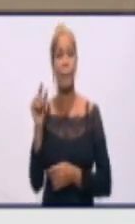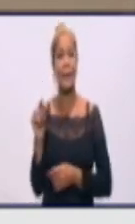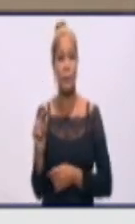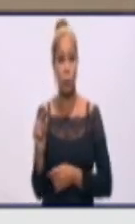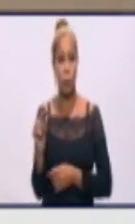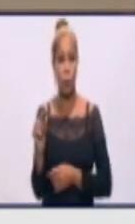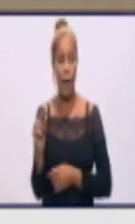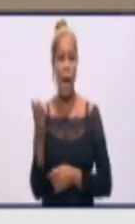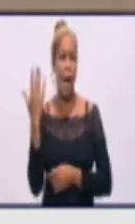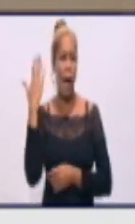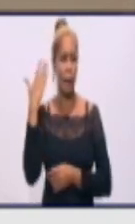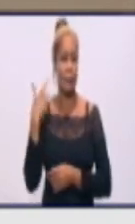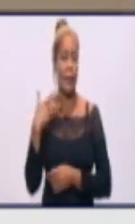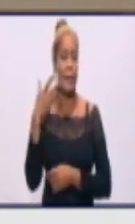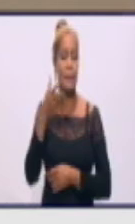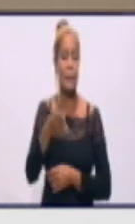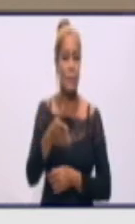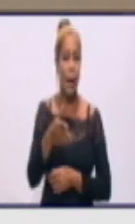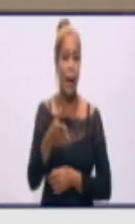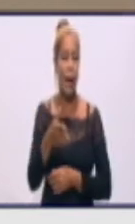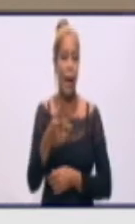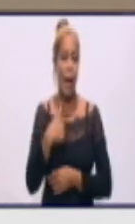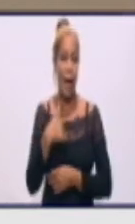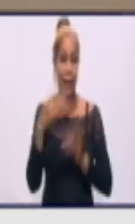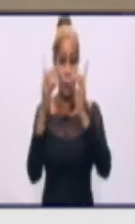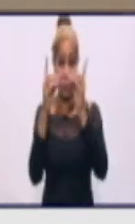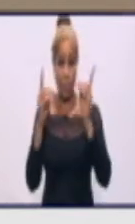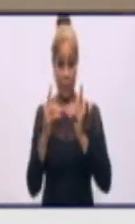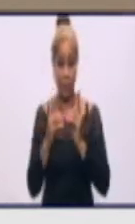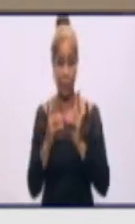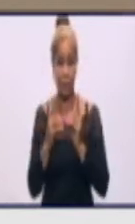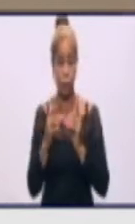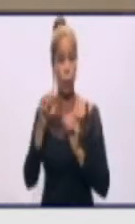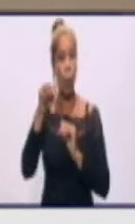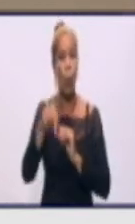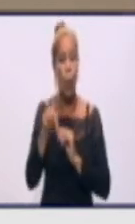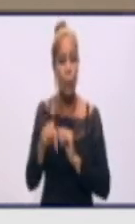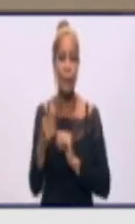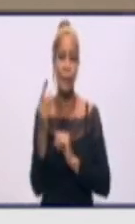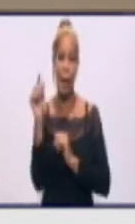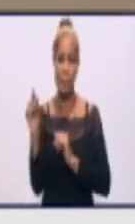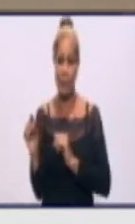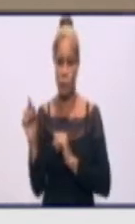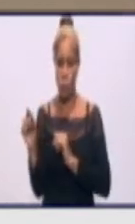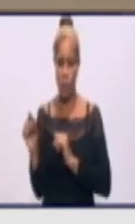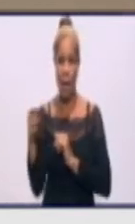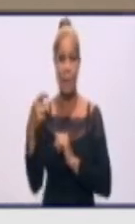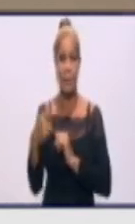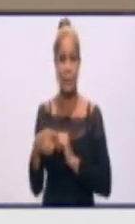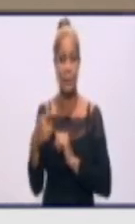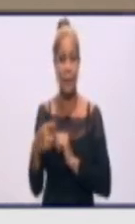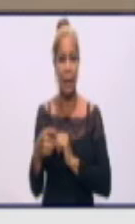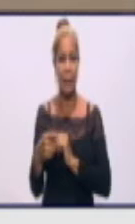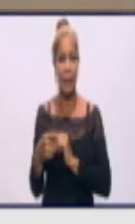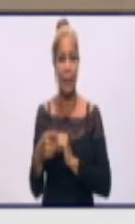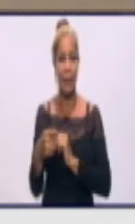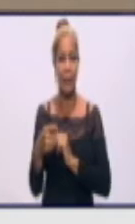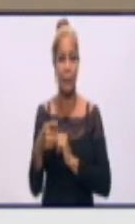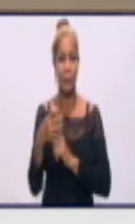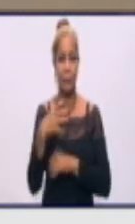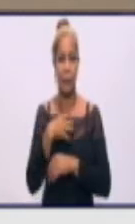oficinas y lo llevaba de forma original. Hoy la persona debe de aportar estos documentos